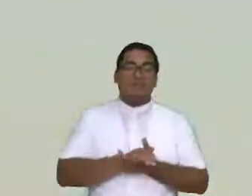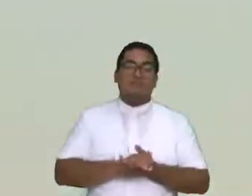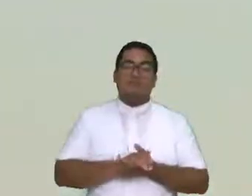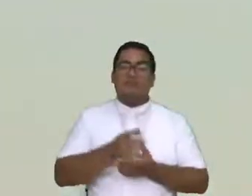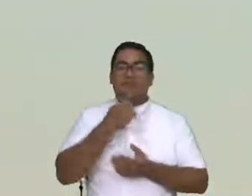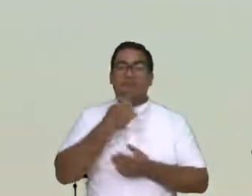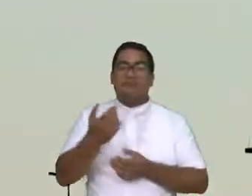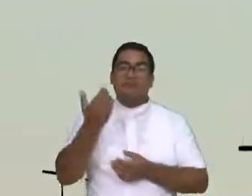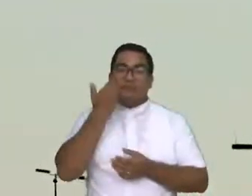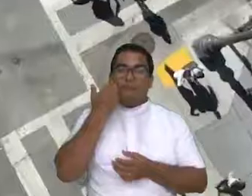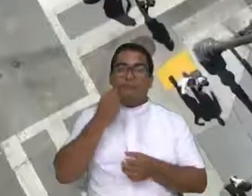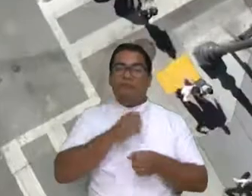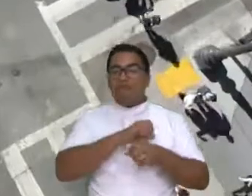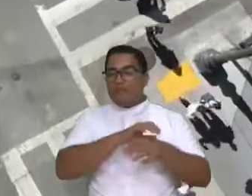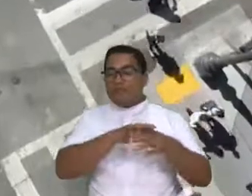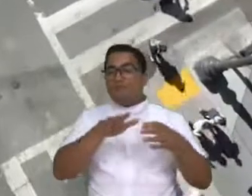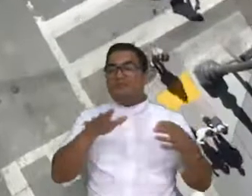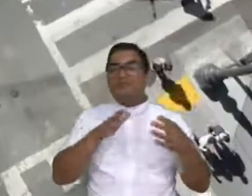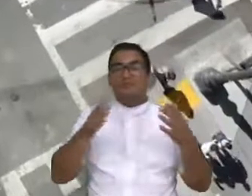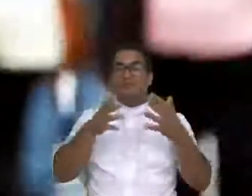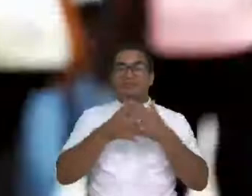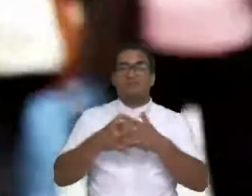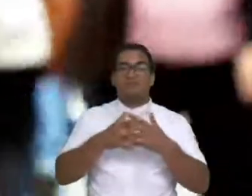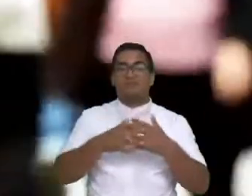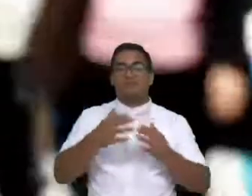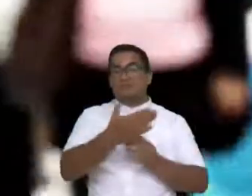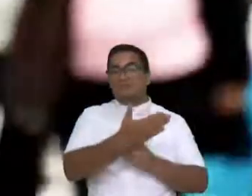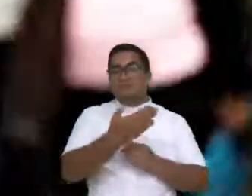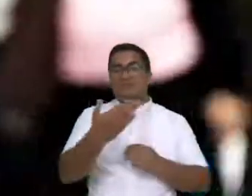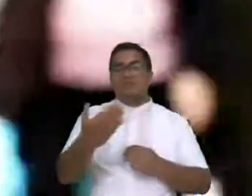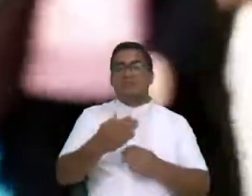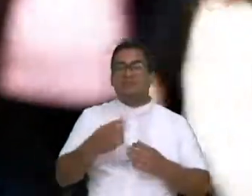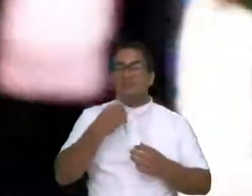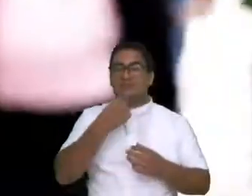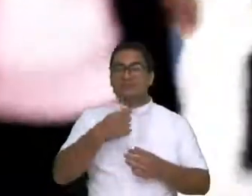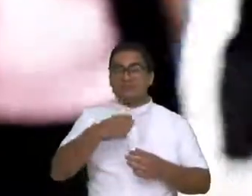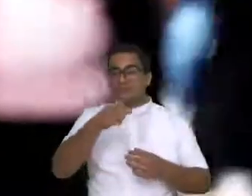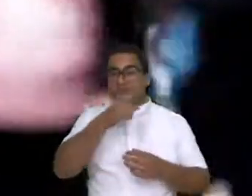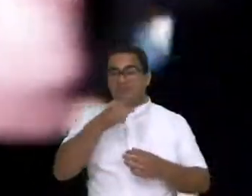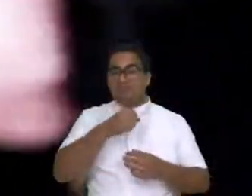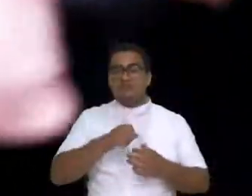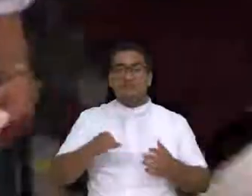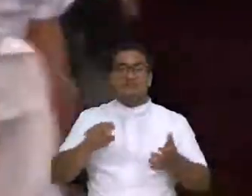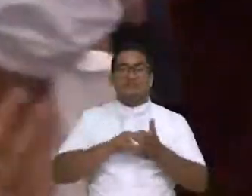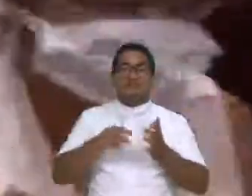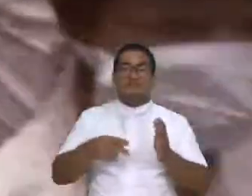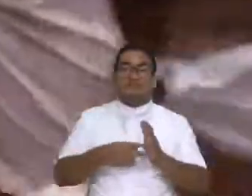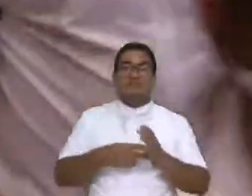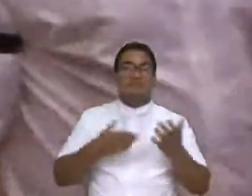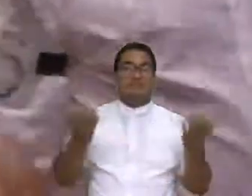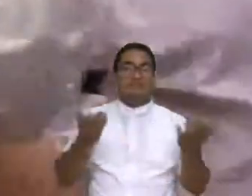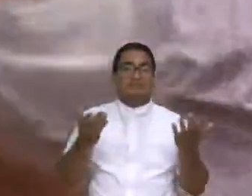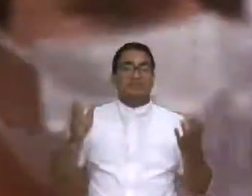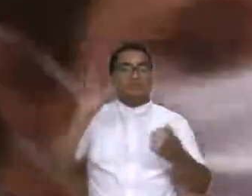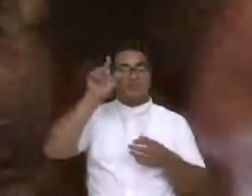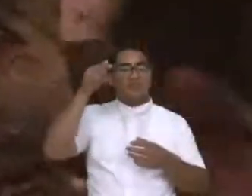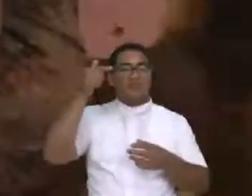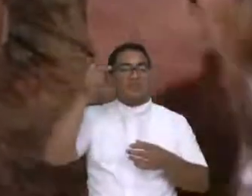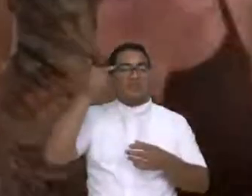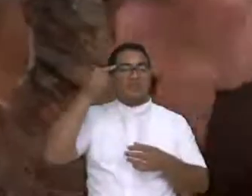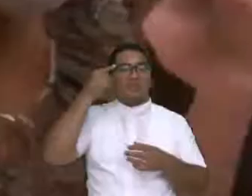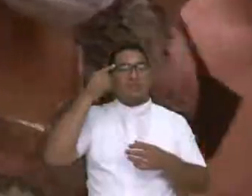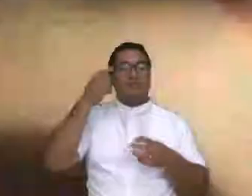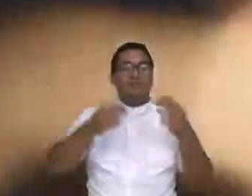del virus en Estados Unidos, Trump fustigó en Twitter a los medios al considerar que sus críticas buscan que su gobierno no se vea mal por el número